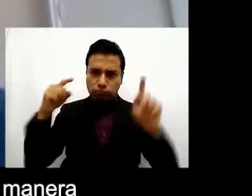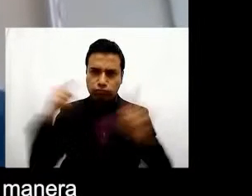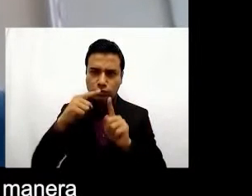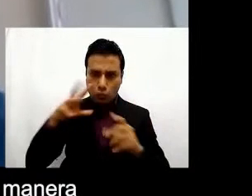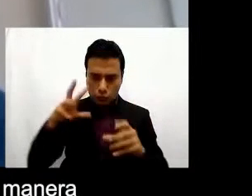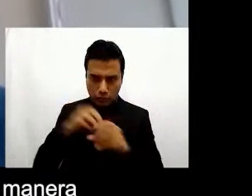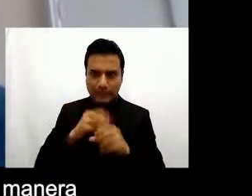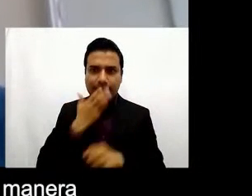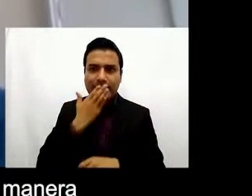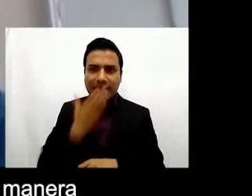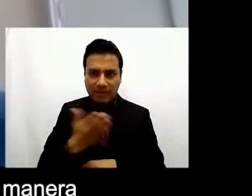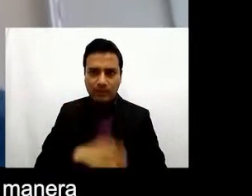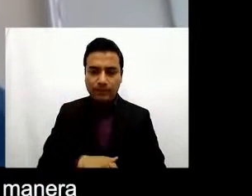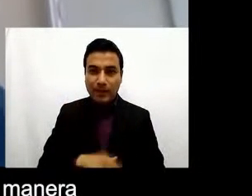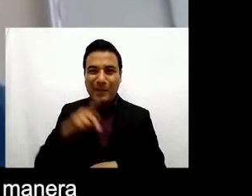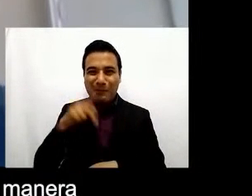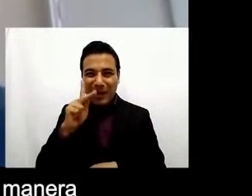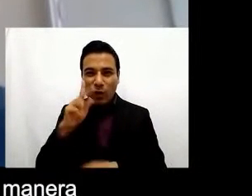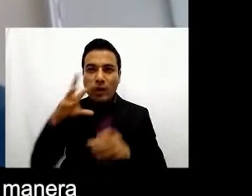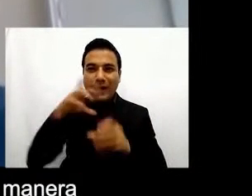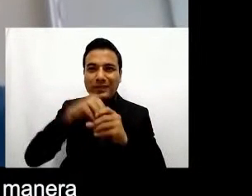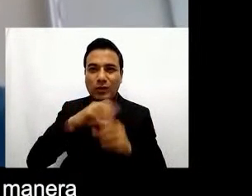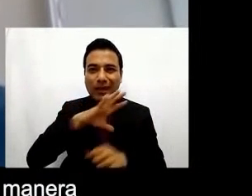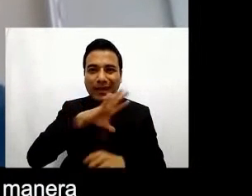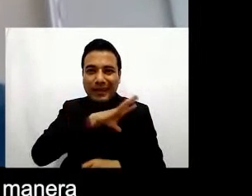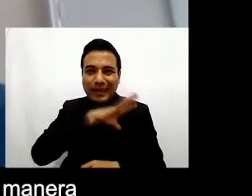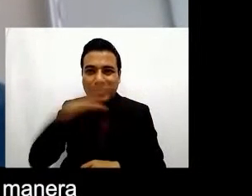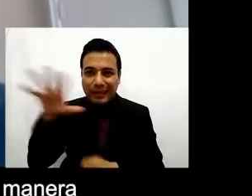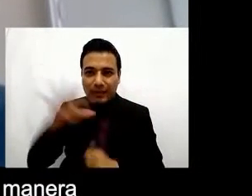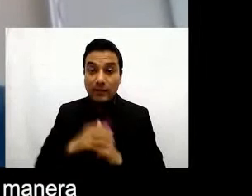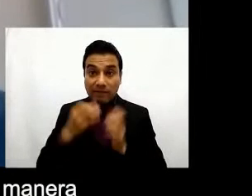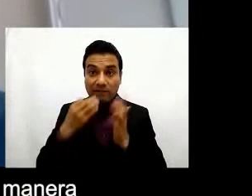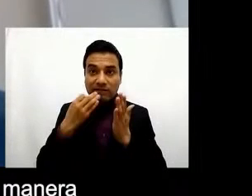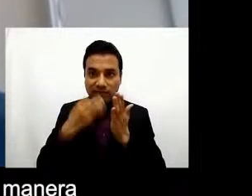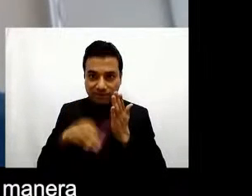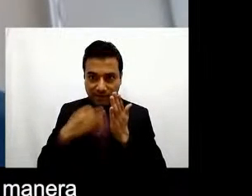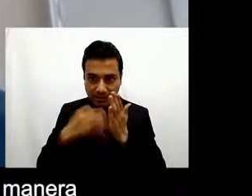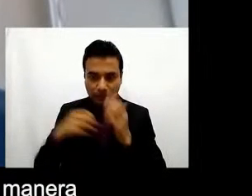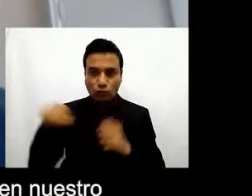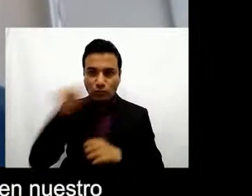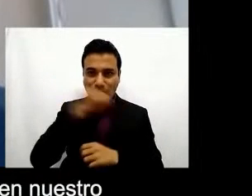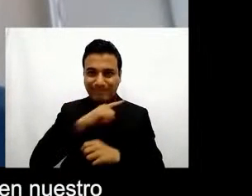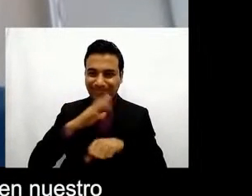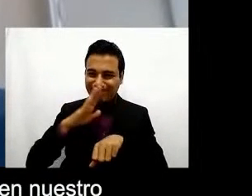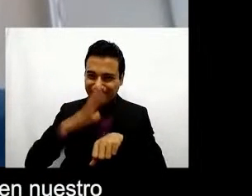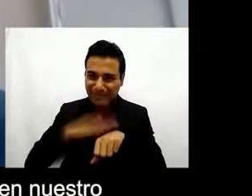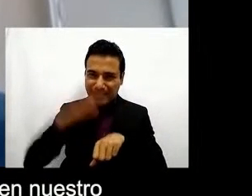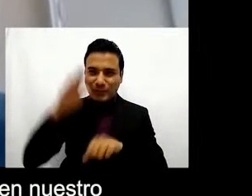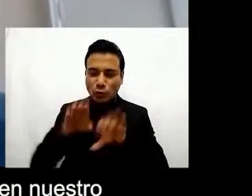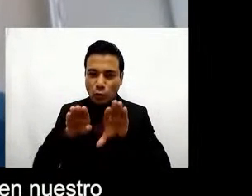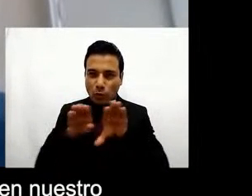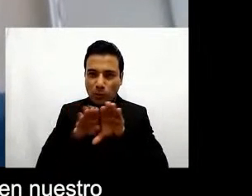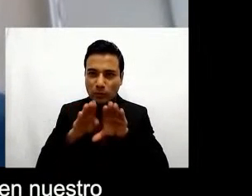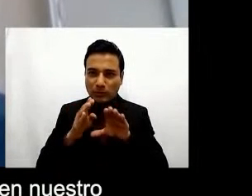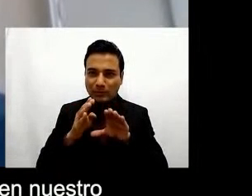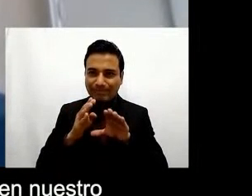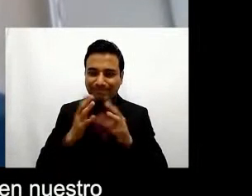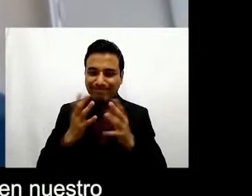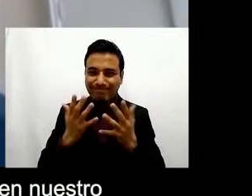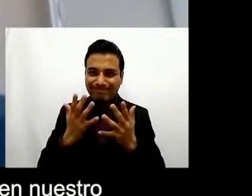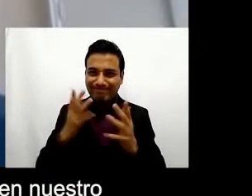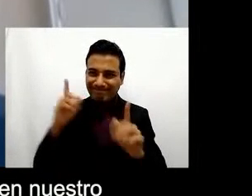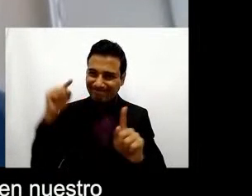una manera general y abstracta. Faltaría aterrizar mucho más lo que se tiene que hacer sobre